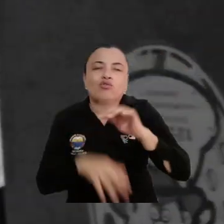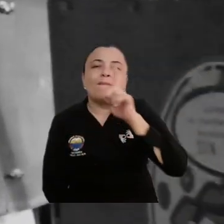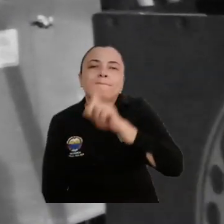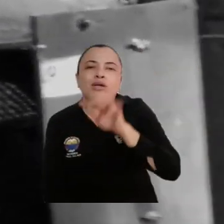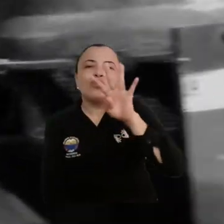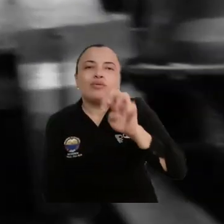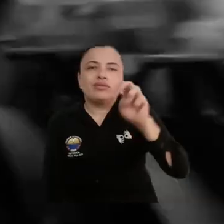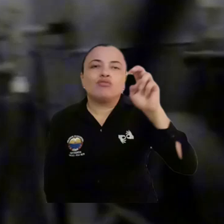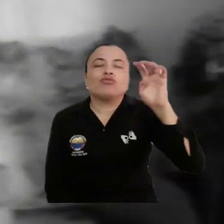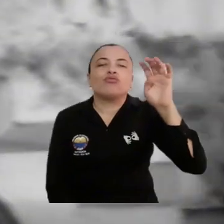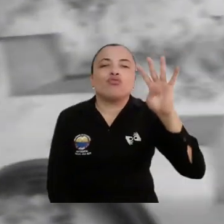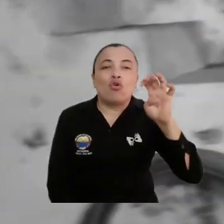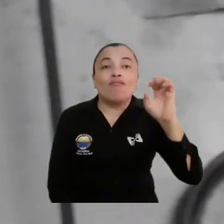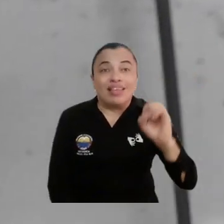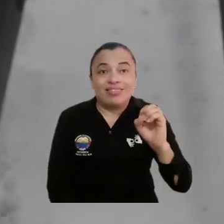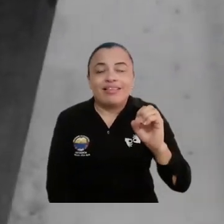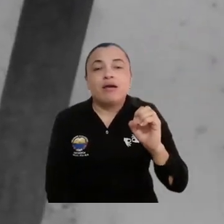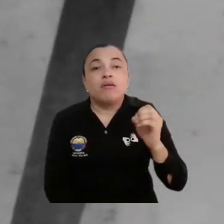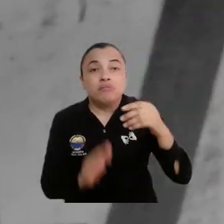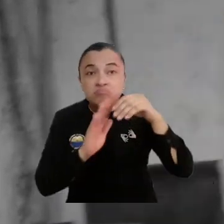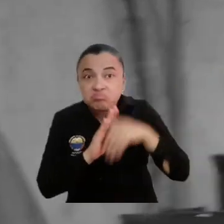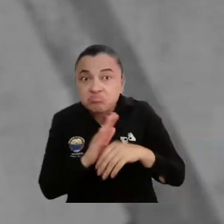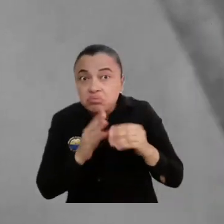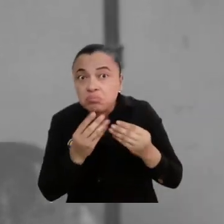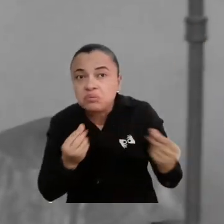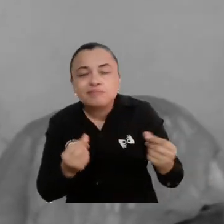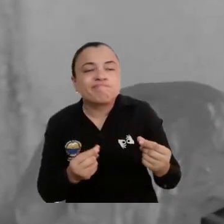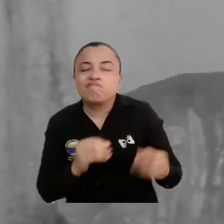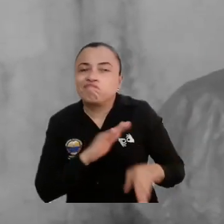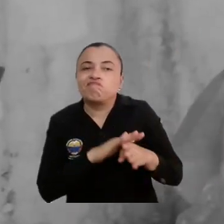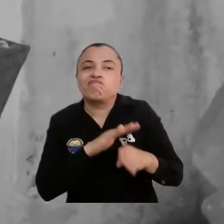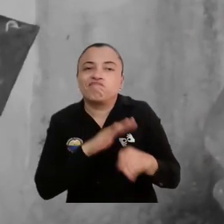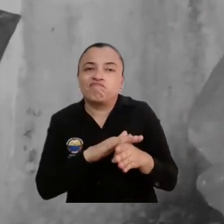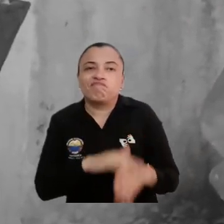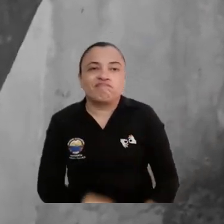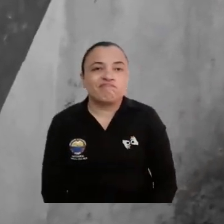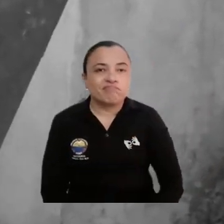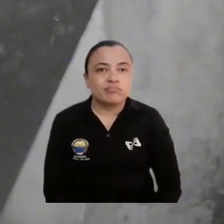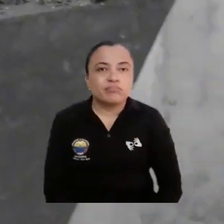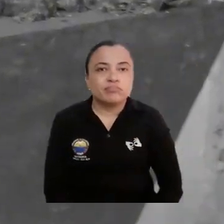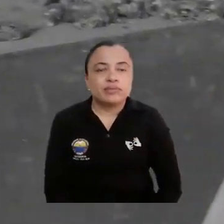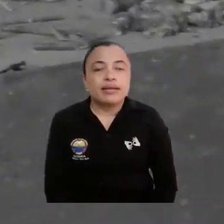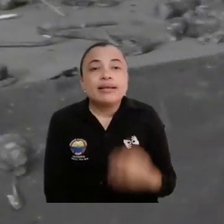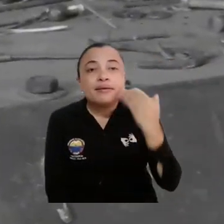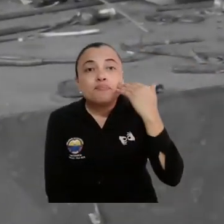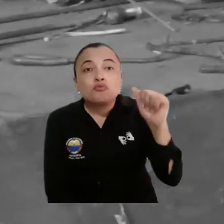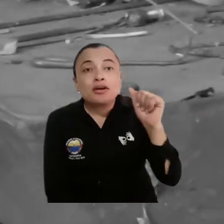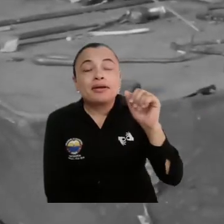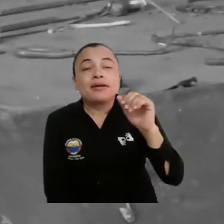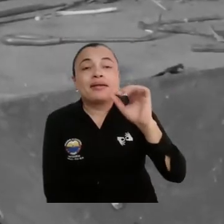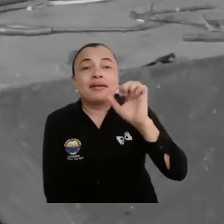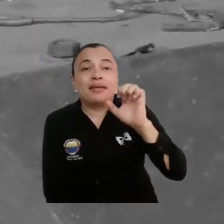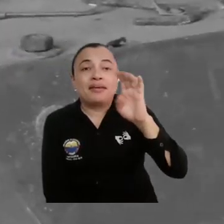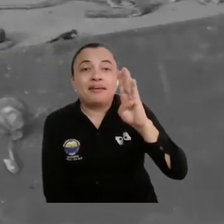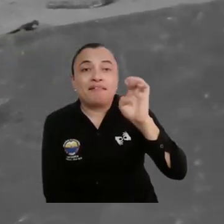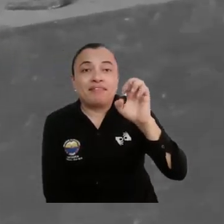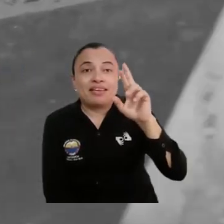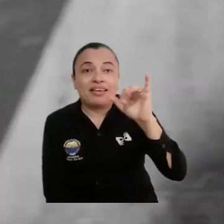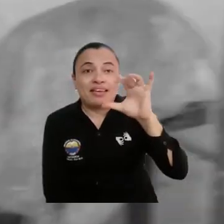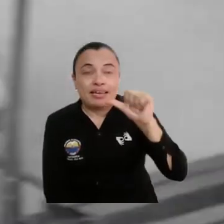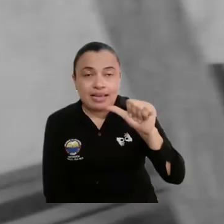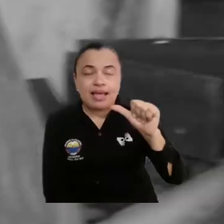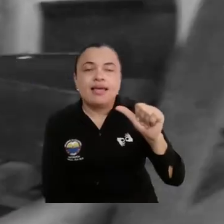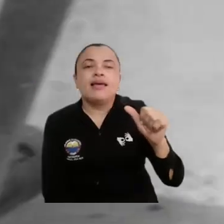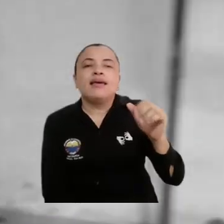concluido manifestándose bajo nuevas formas. La señora de Bélgica, ella partió palito con el señor,